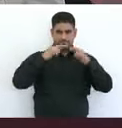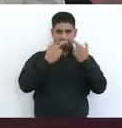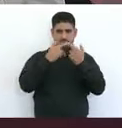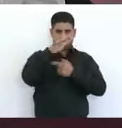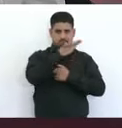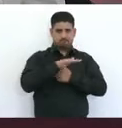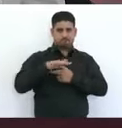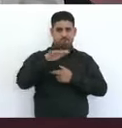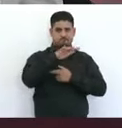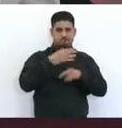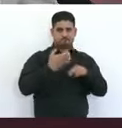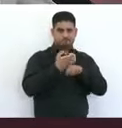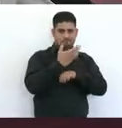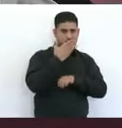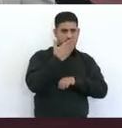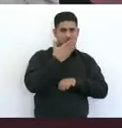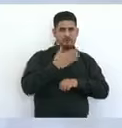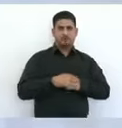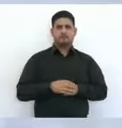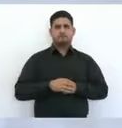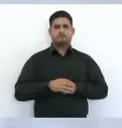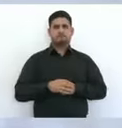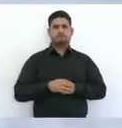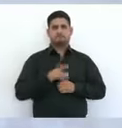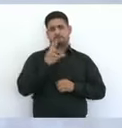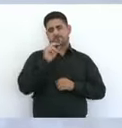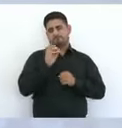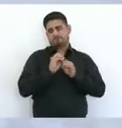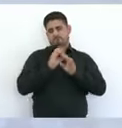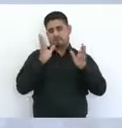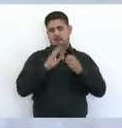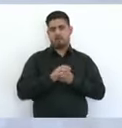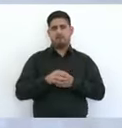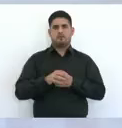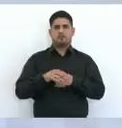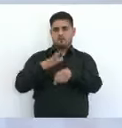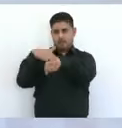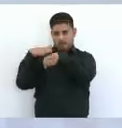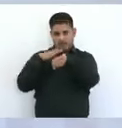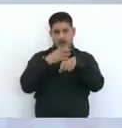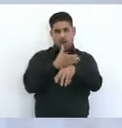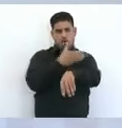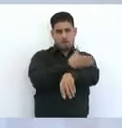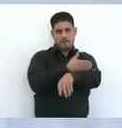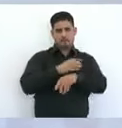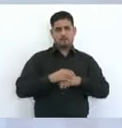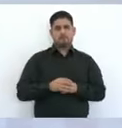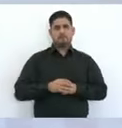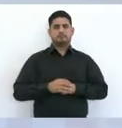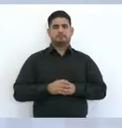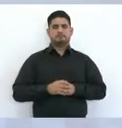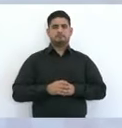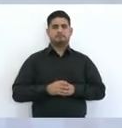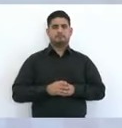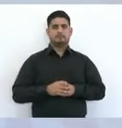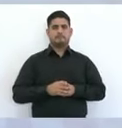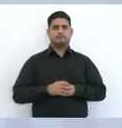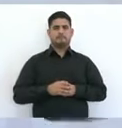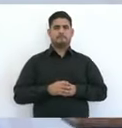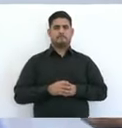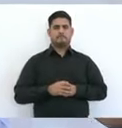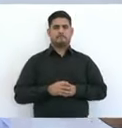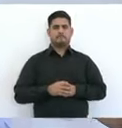parte de Sonora. No convocamos por razones obvias a los compañeros de San